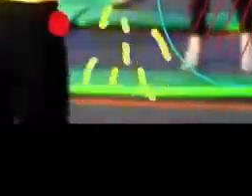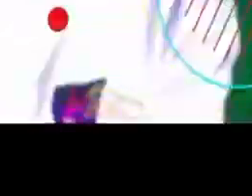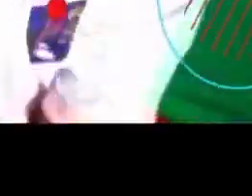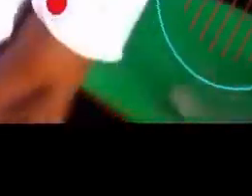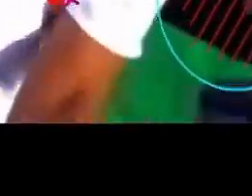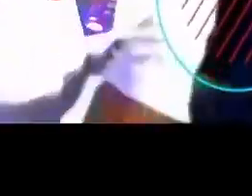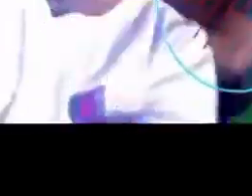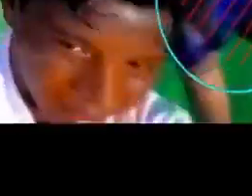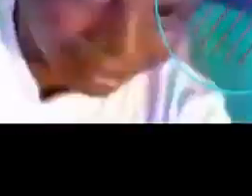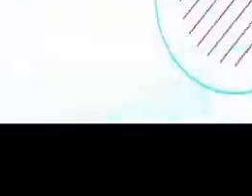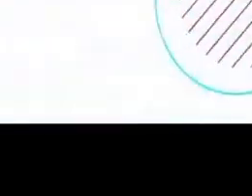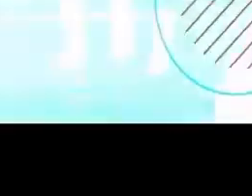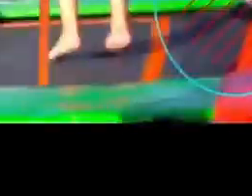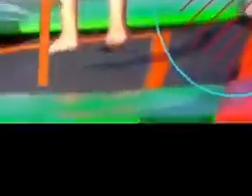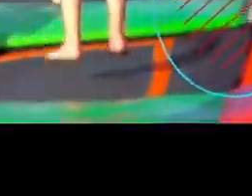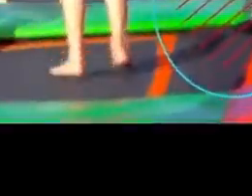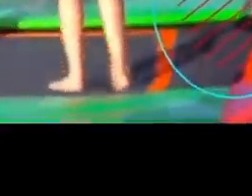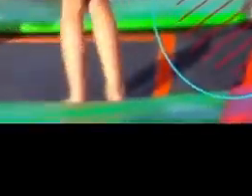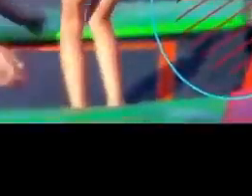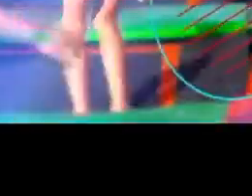Pone a prueba tu adrenalina.